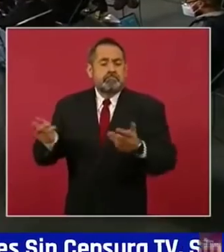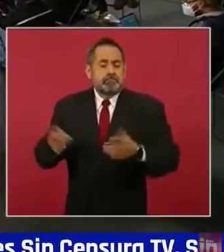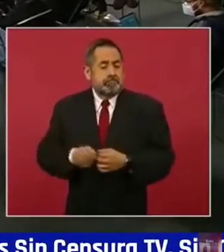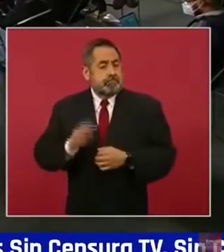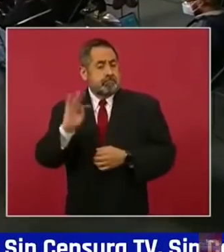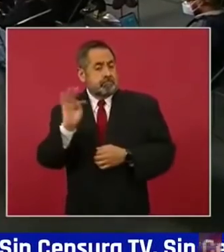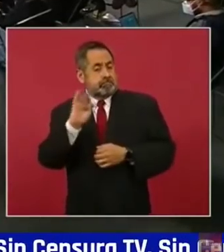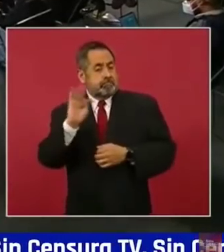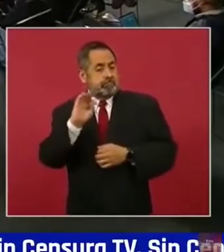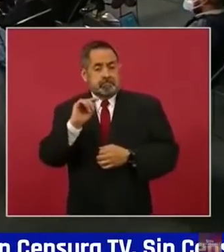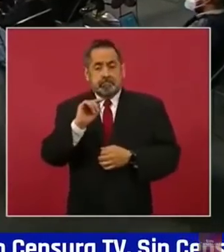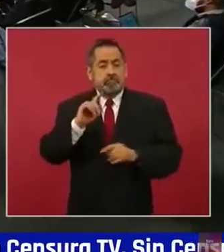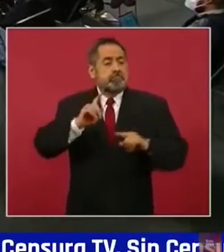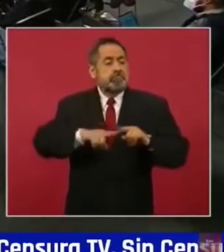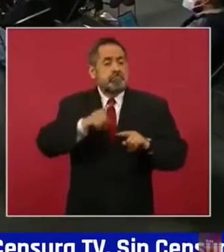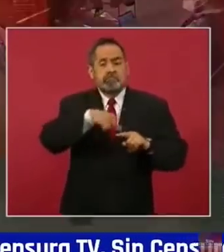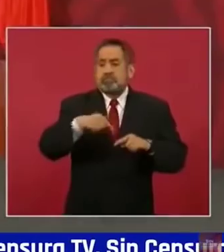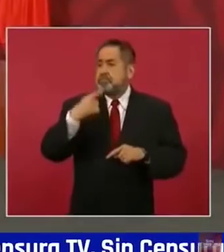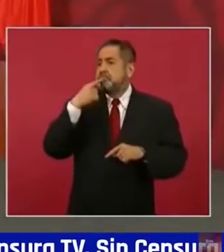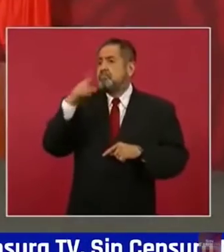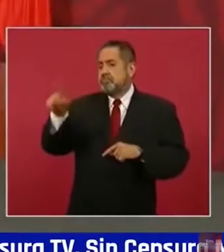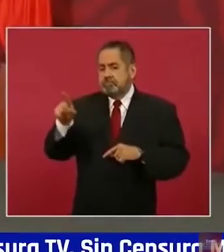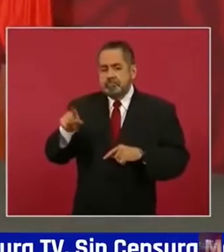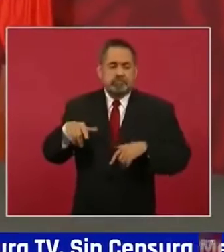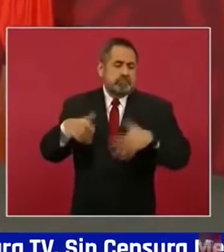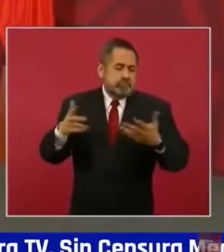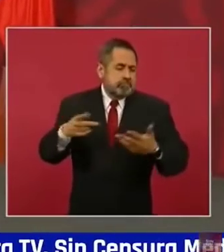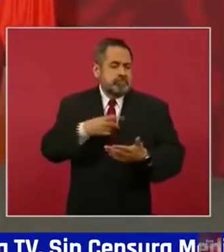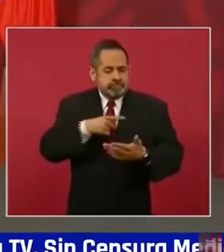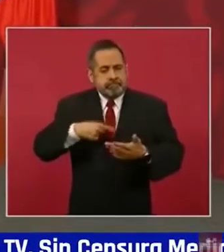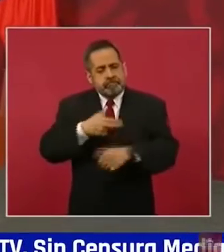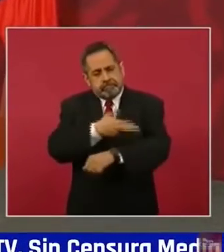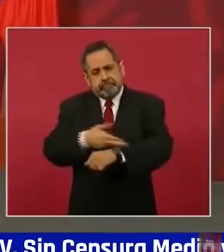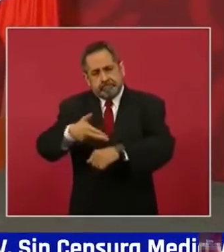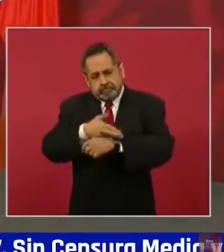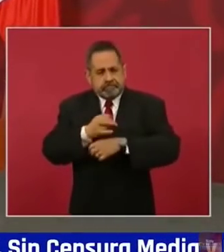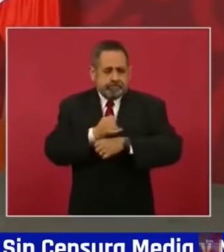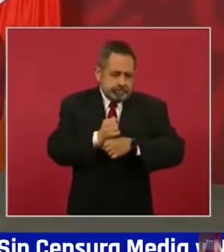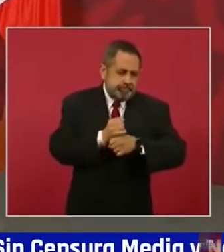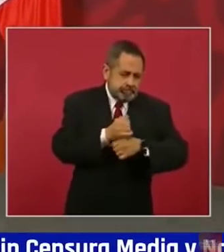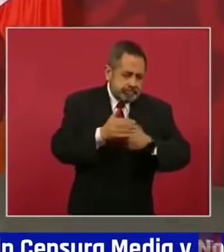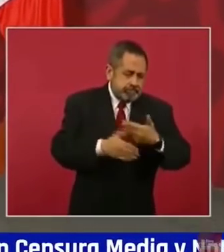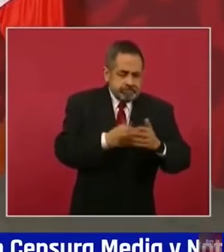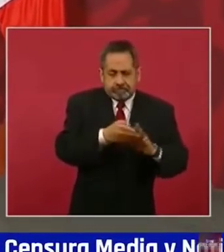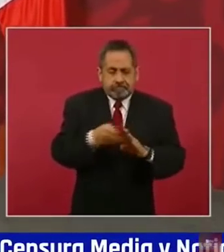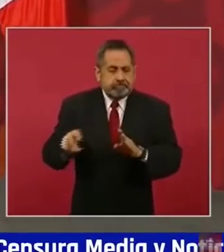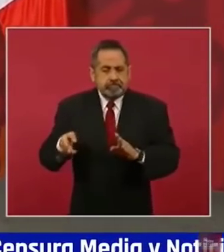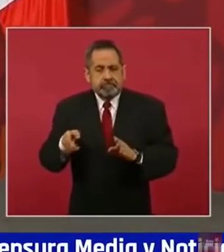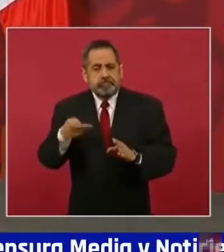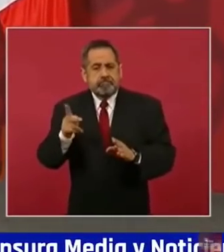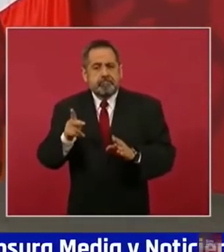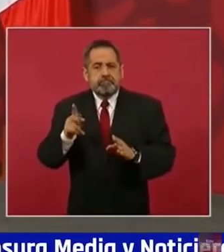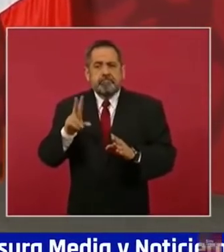denuncia, pues tienen que hacerse las diligencias, pero eso no significa